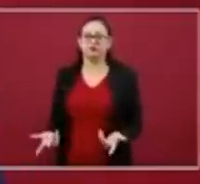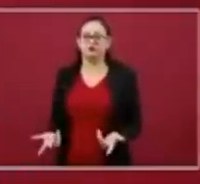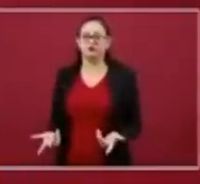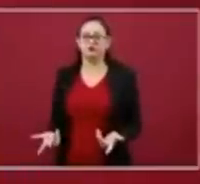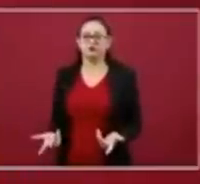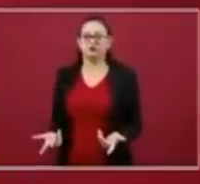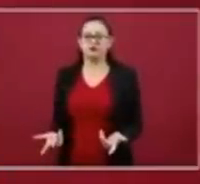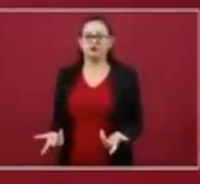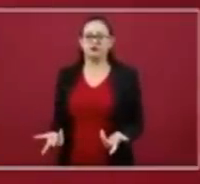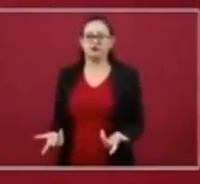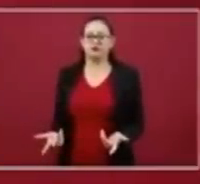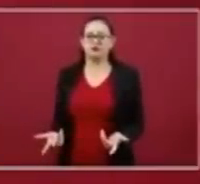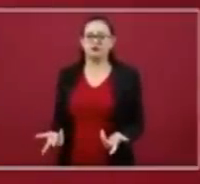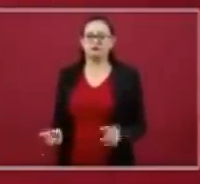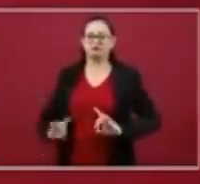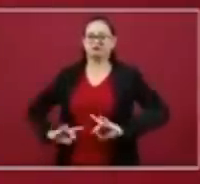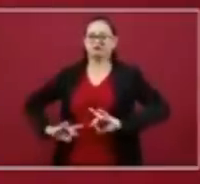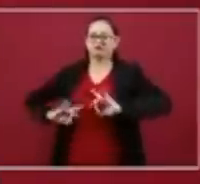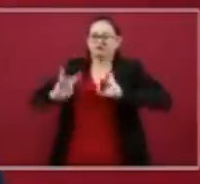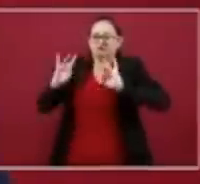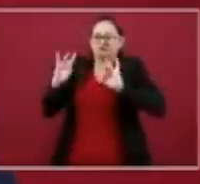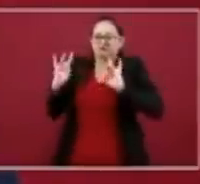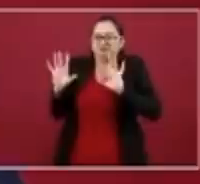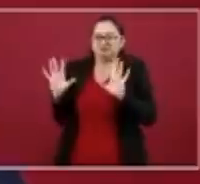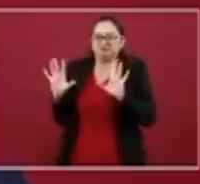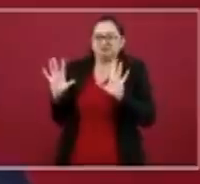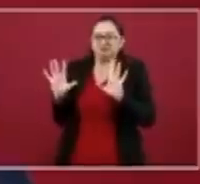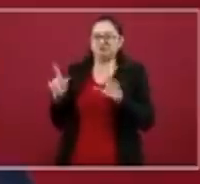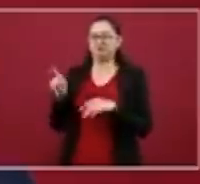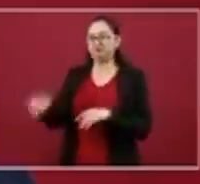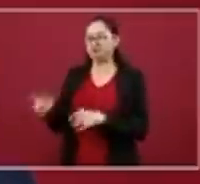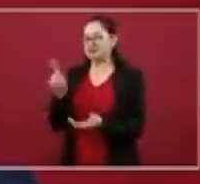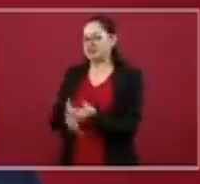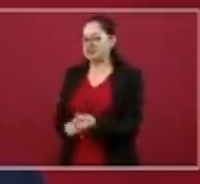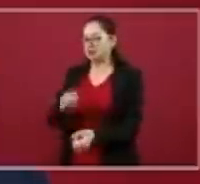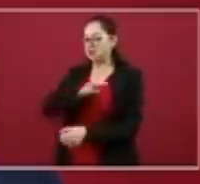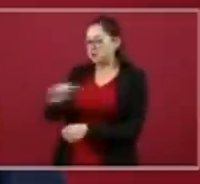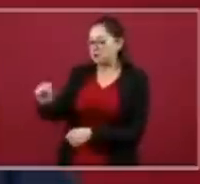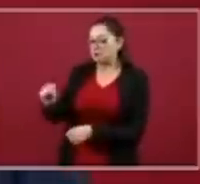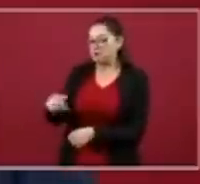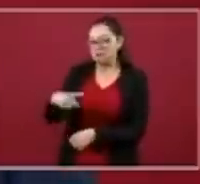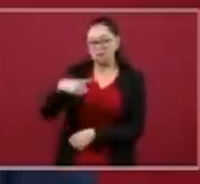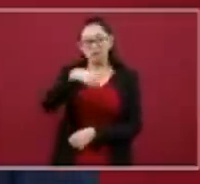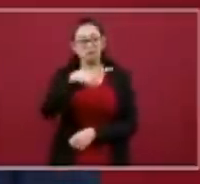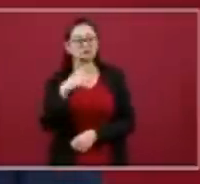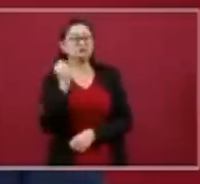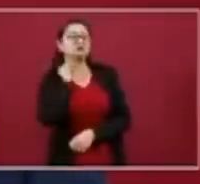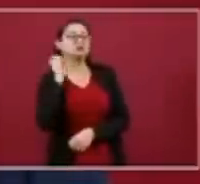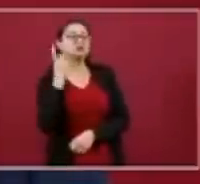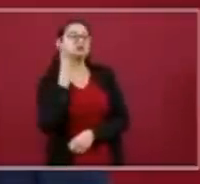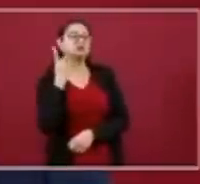culpa si hay un crimen a un diputado, a un